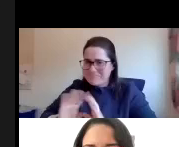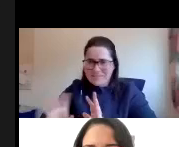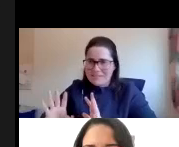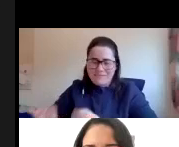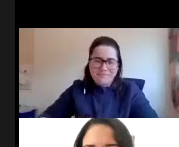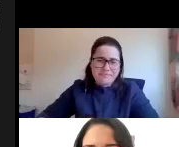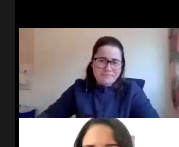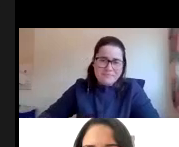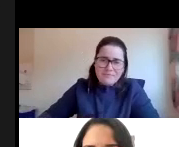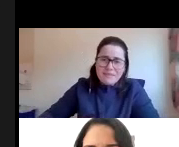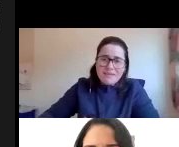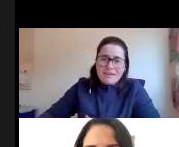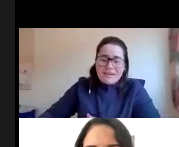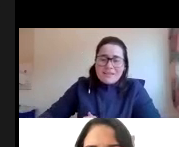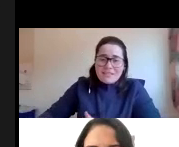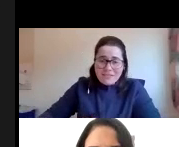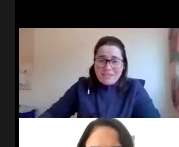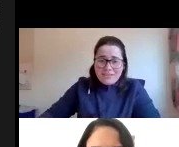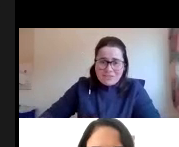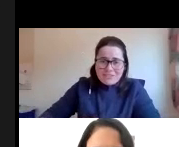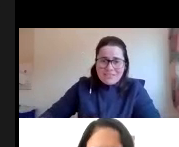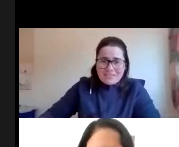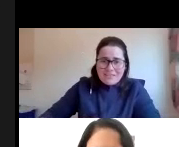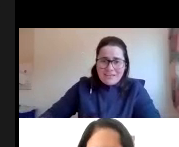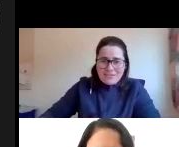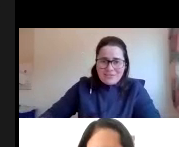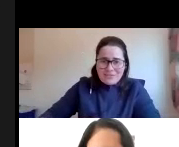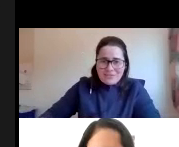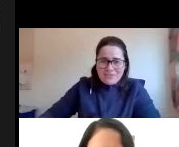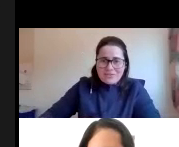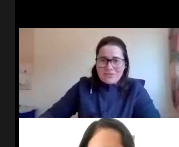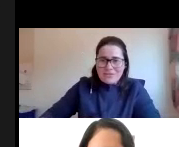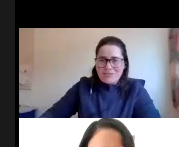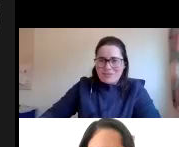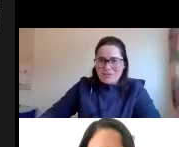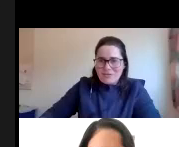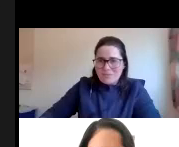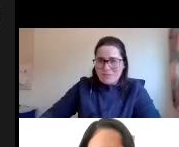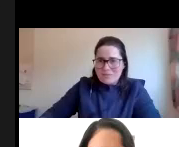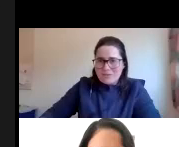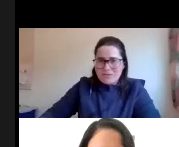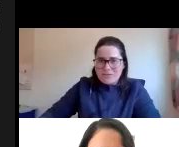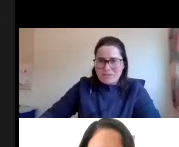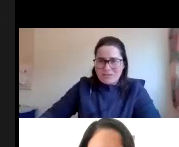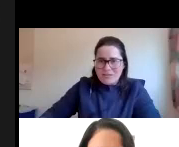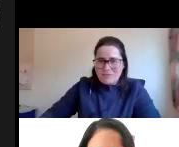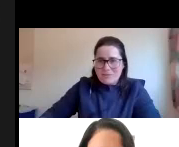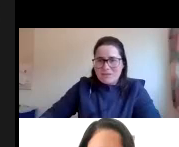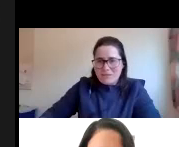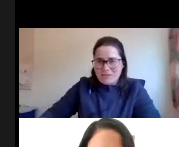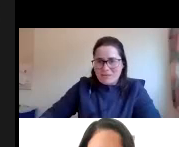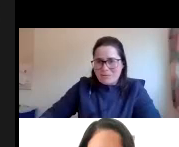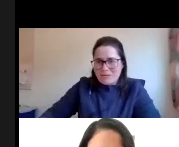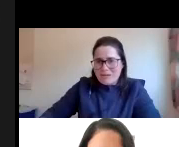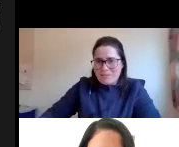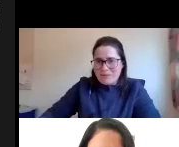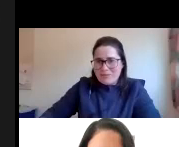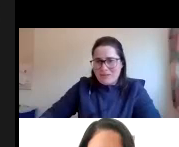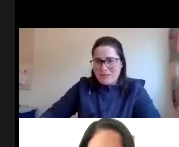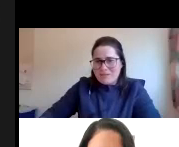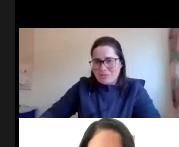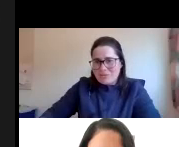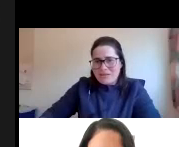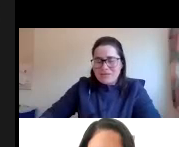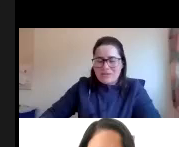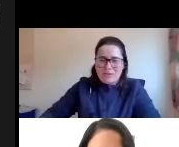oxígeno, así. Si ven entonces, estos son los ríos de todos los puntos de monitoreo que teníamos, porque también queríamos ver el impacto